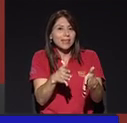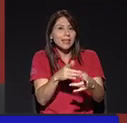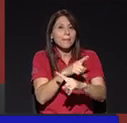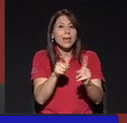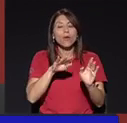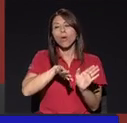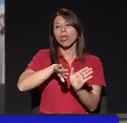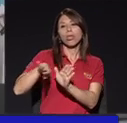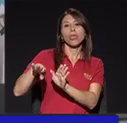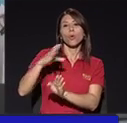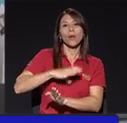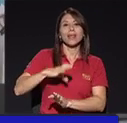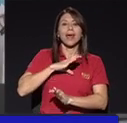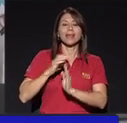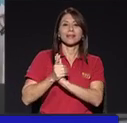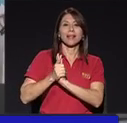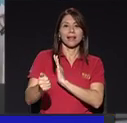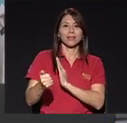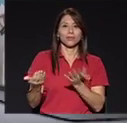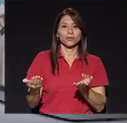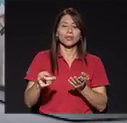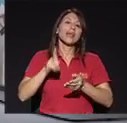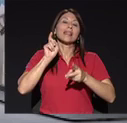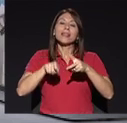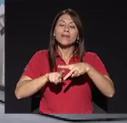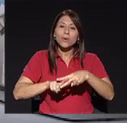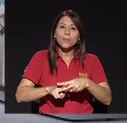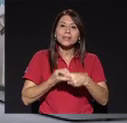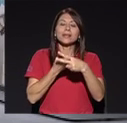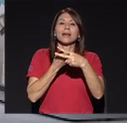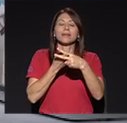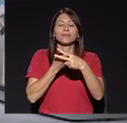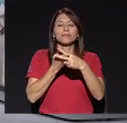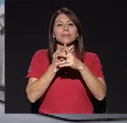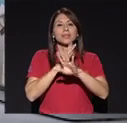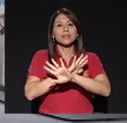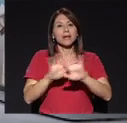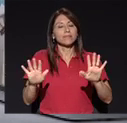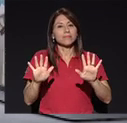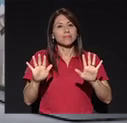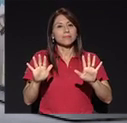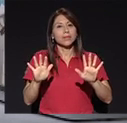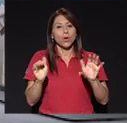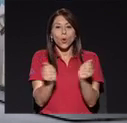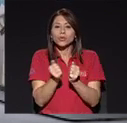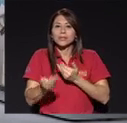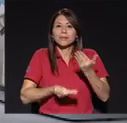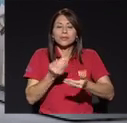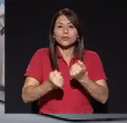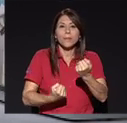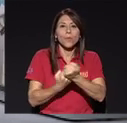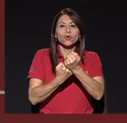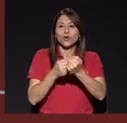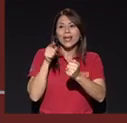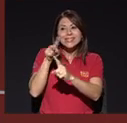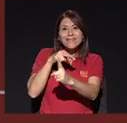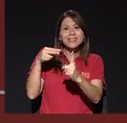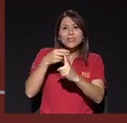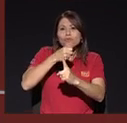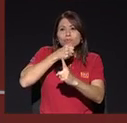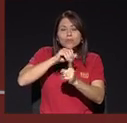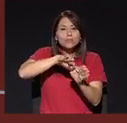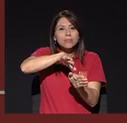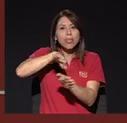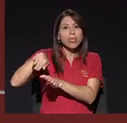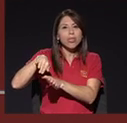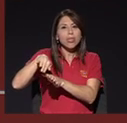significativo, las cualidades y los talentos. Hay que comenzar desde los servicios de apoyo a romper esa visión y generar